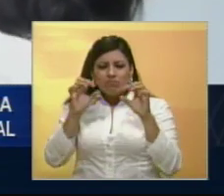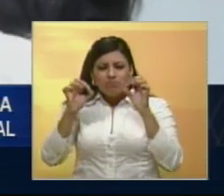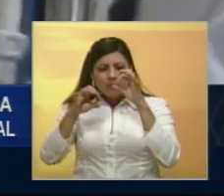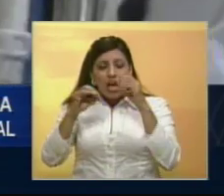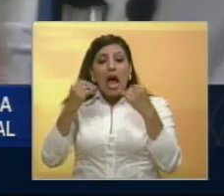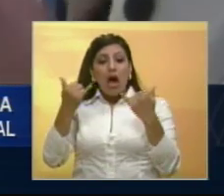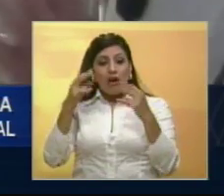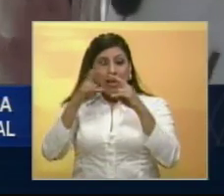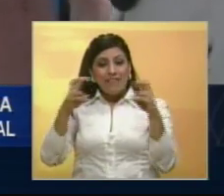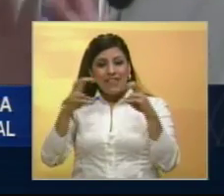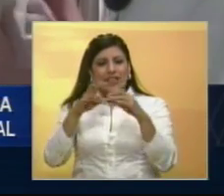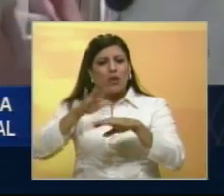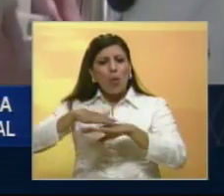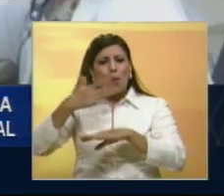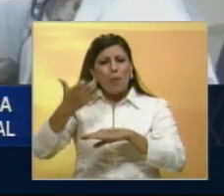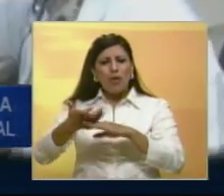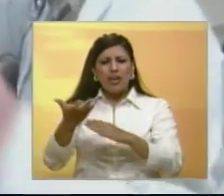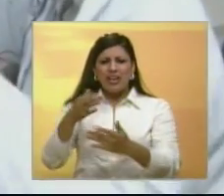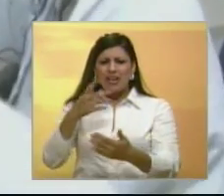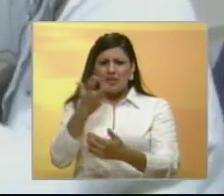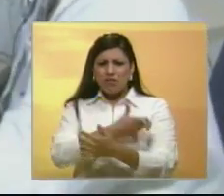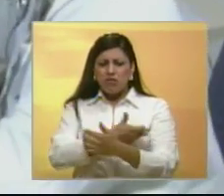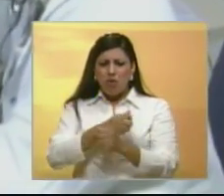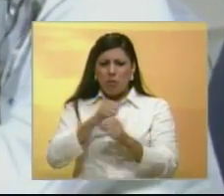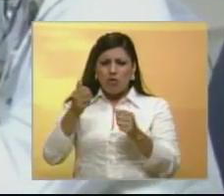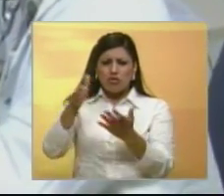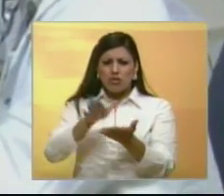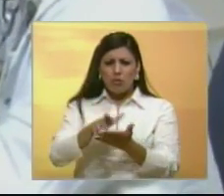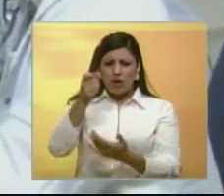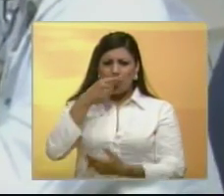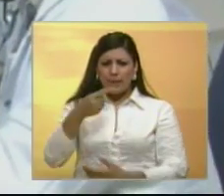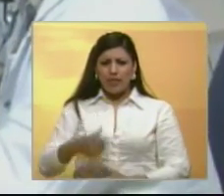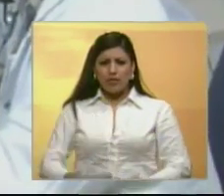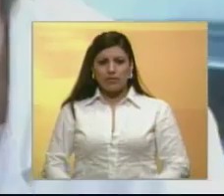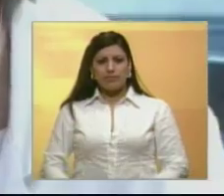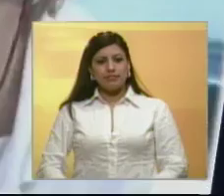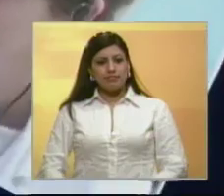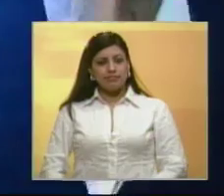encuentra investigando las causas del efecto provocado por el medicamento.